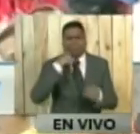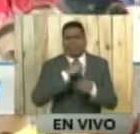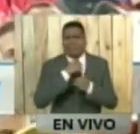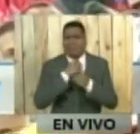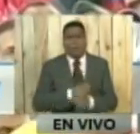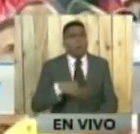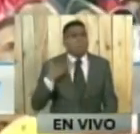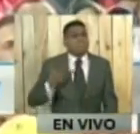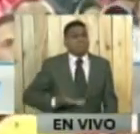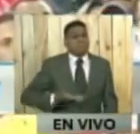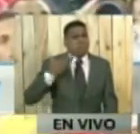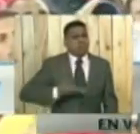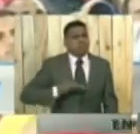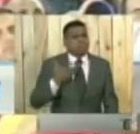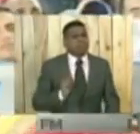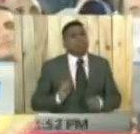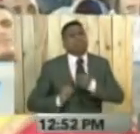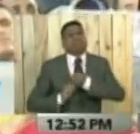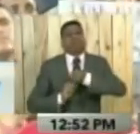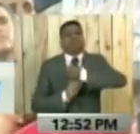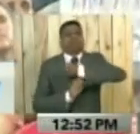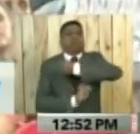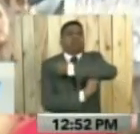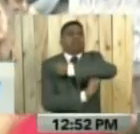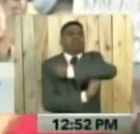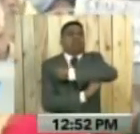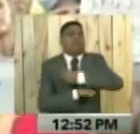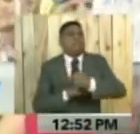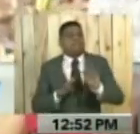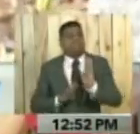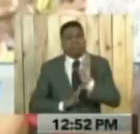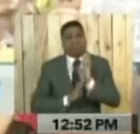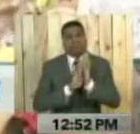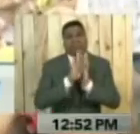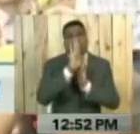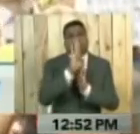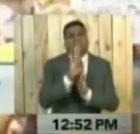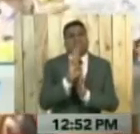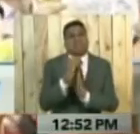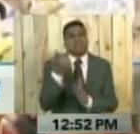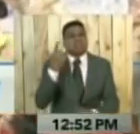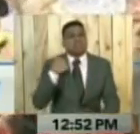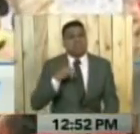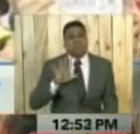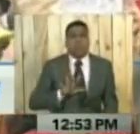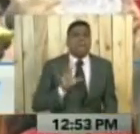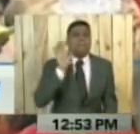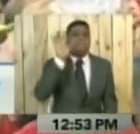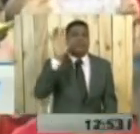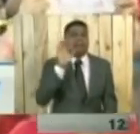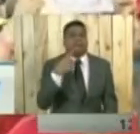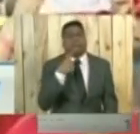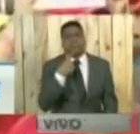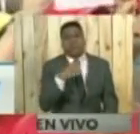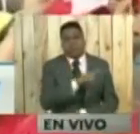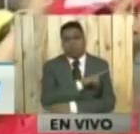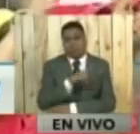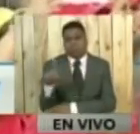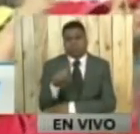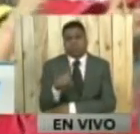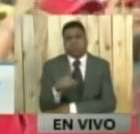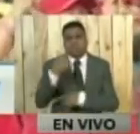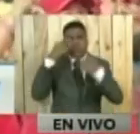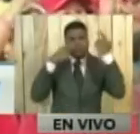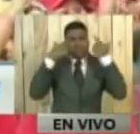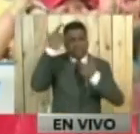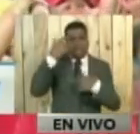crucial, fundamental, para seguir teniendo patria, como nos lo dijo el comandante Chávez